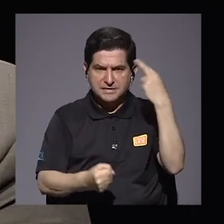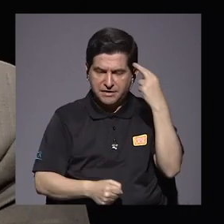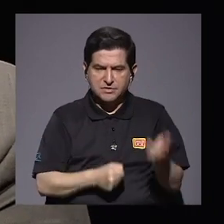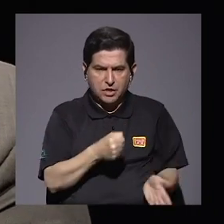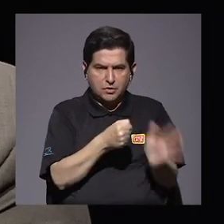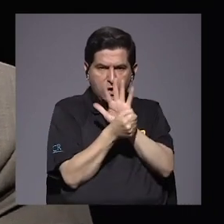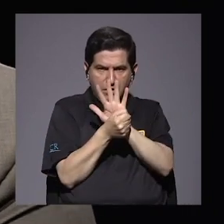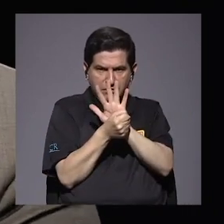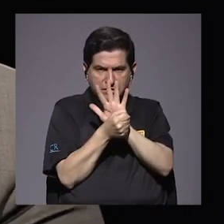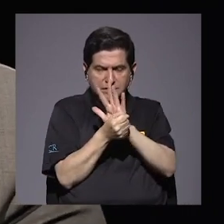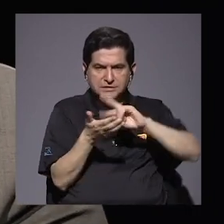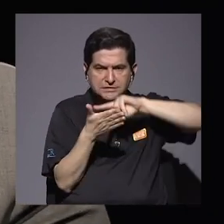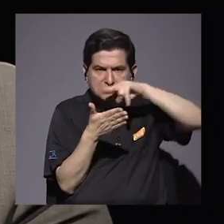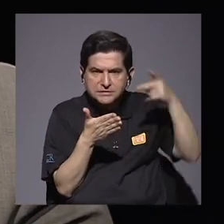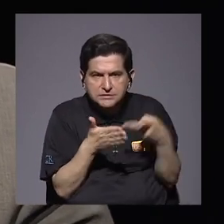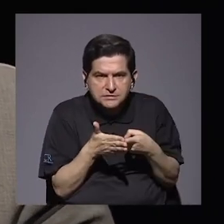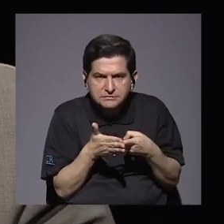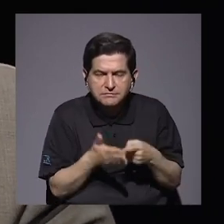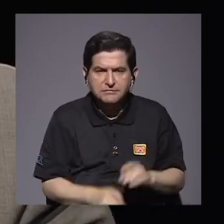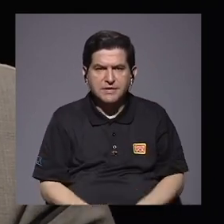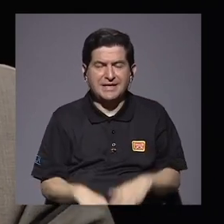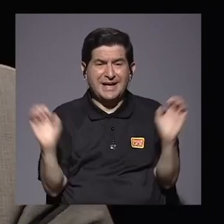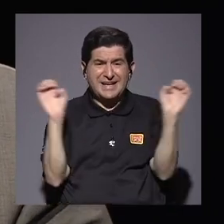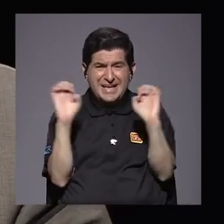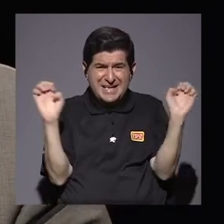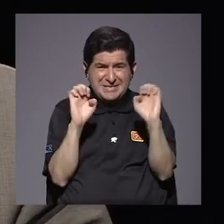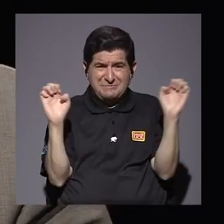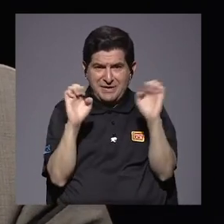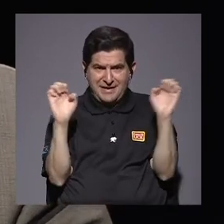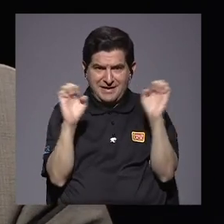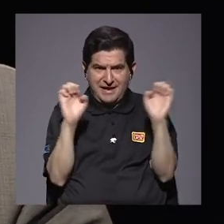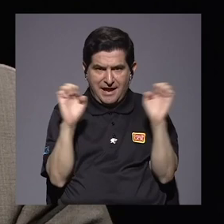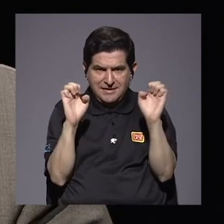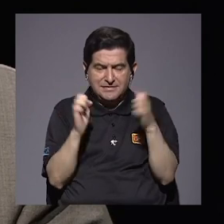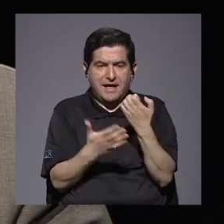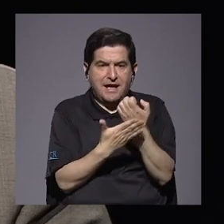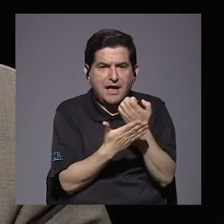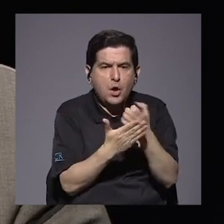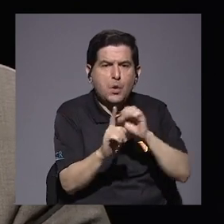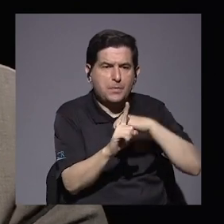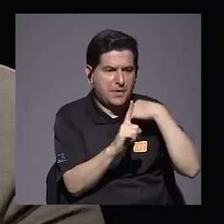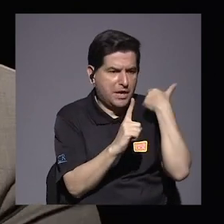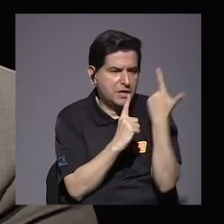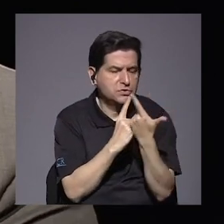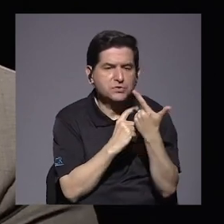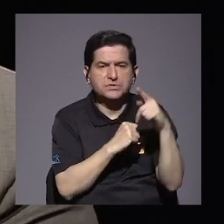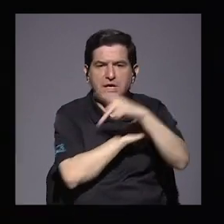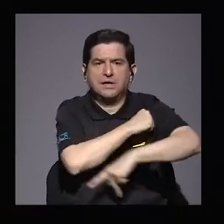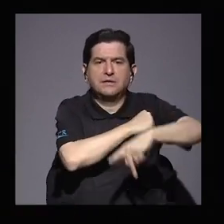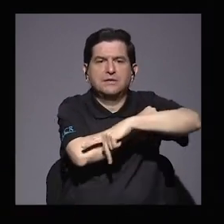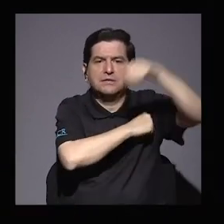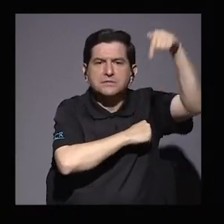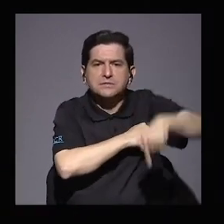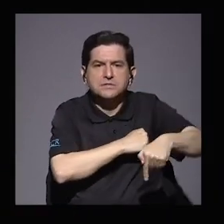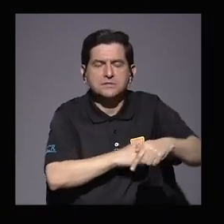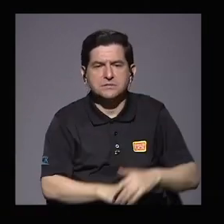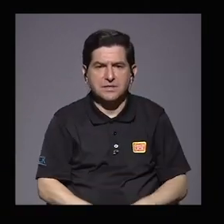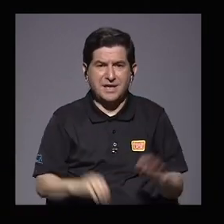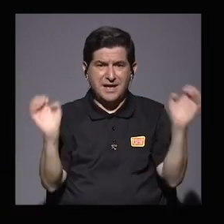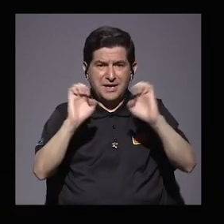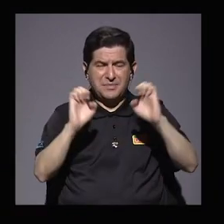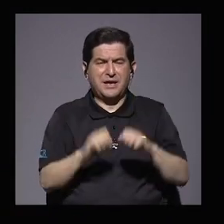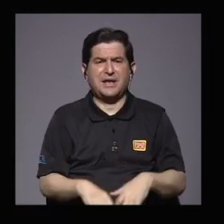producto del COVID-19 genera una emergencia económica y social en el país. Y esa